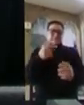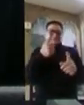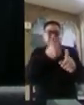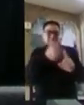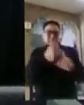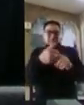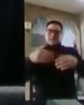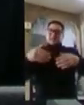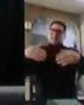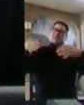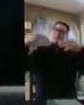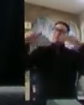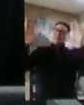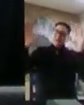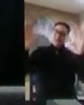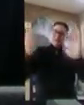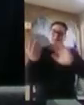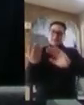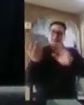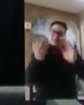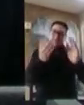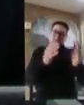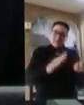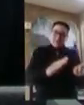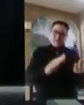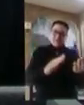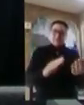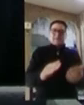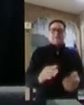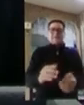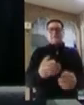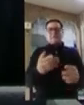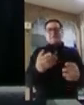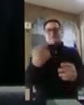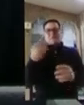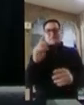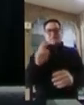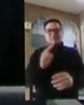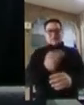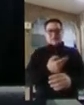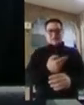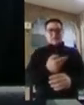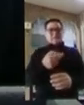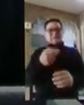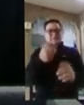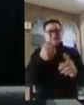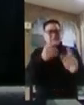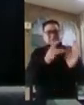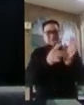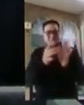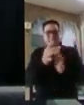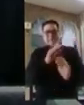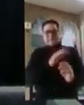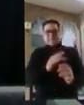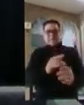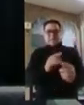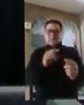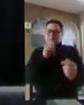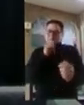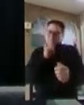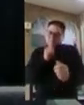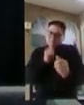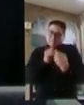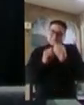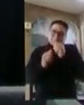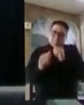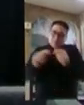la tierra, murió por nosotros, sufrió toda la crueldad de los humanos que lo golpearon,